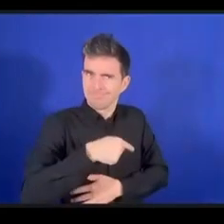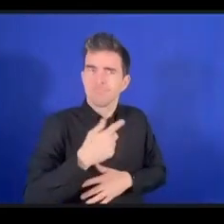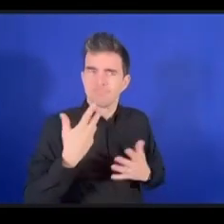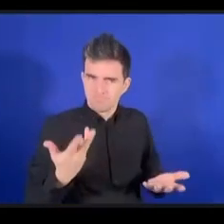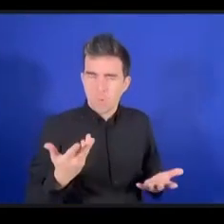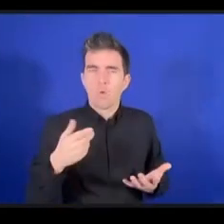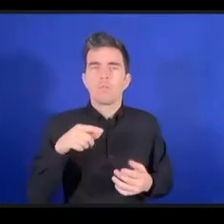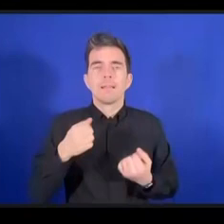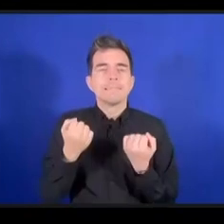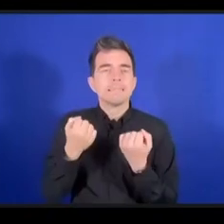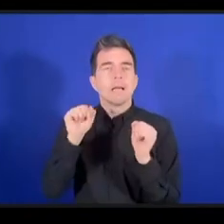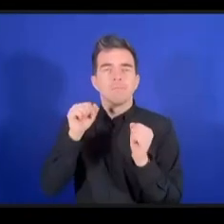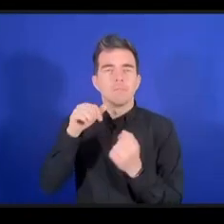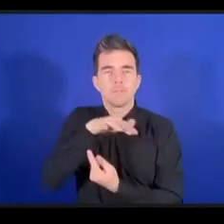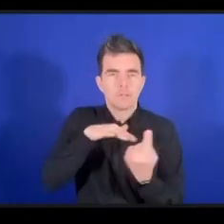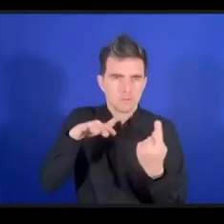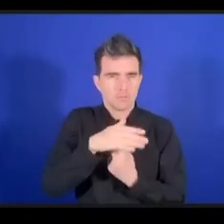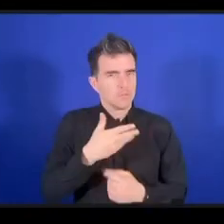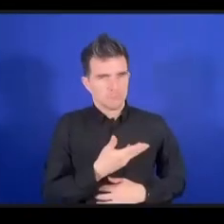Gracias